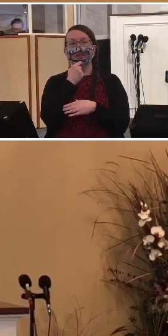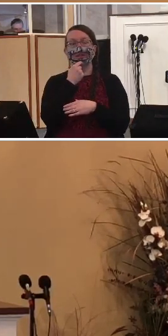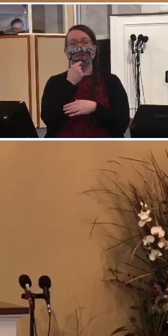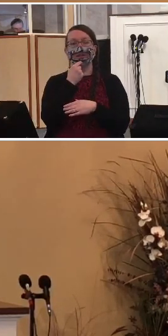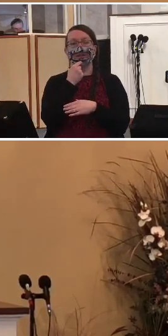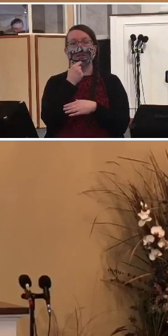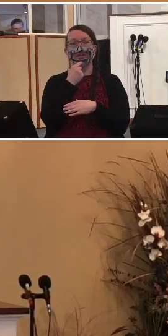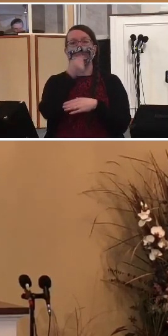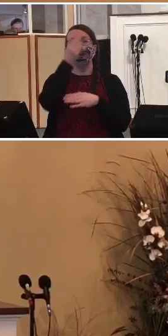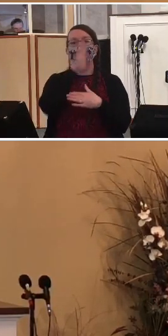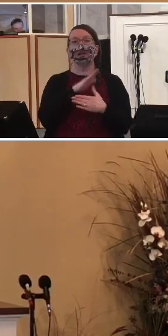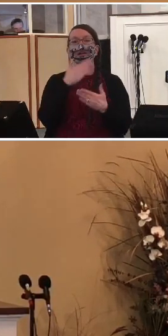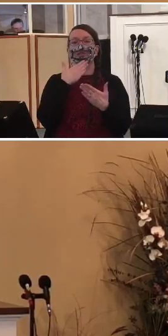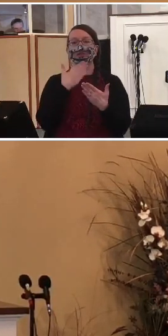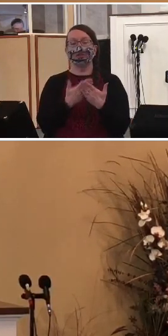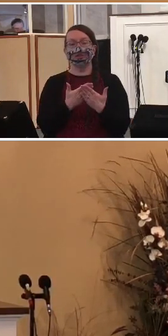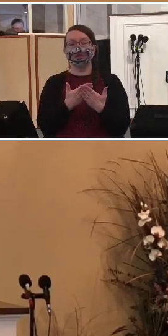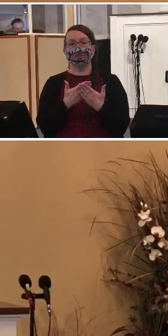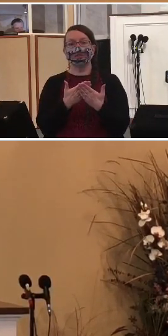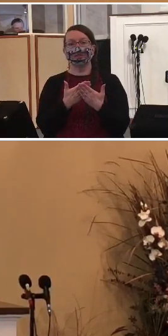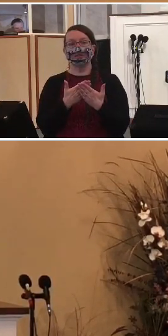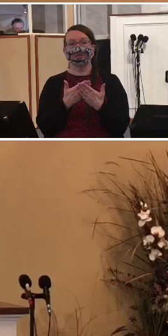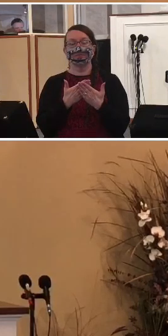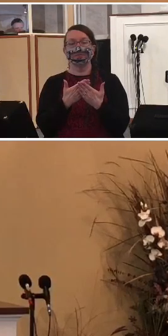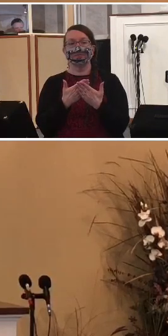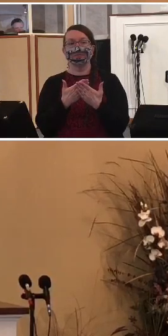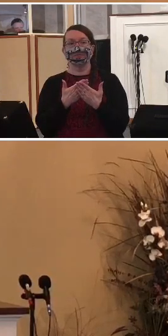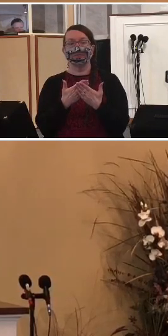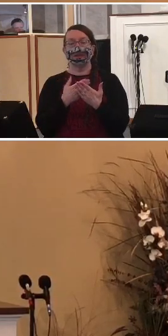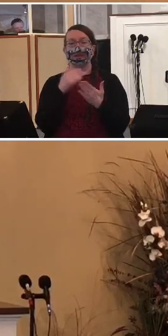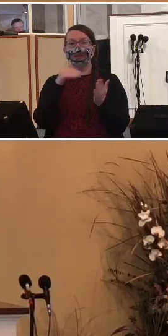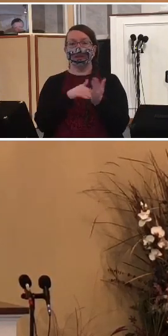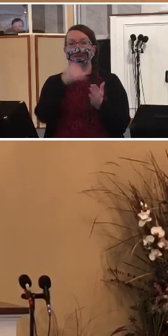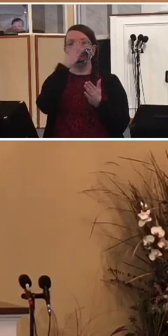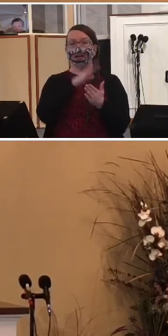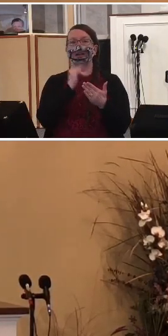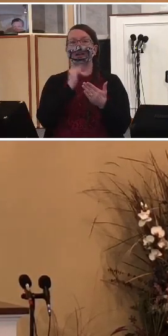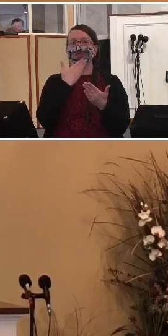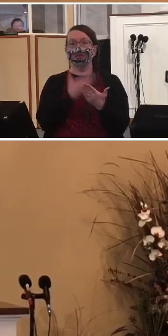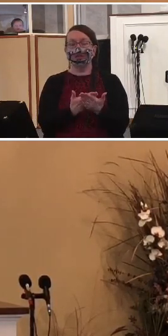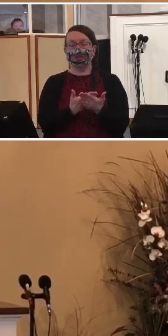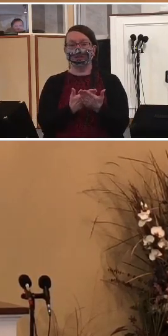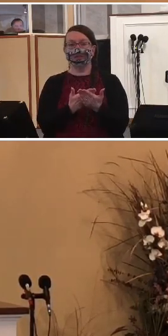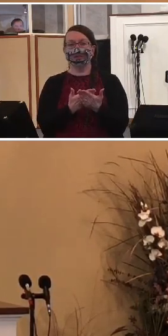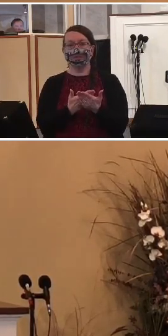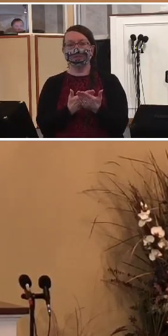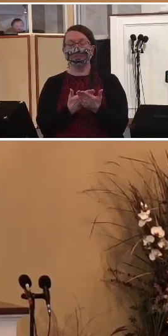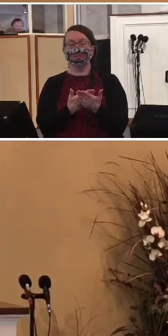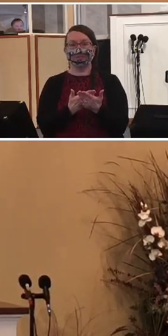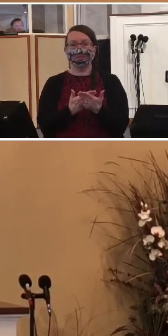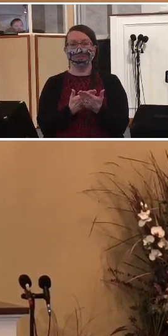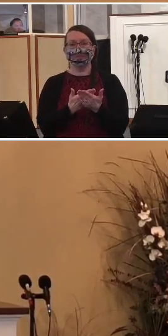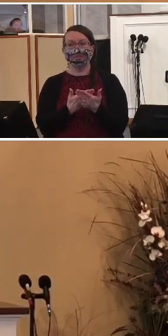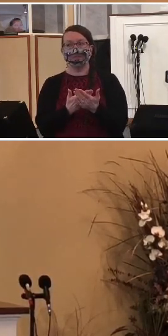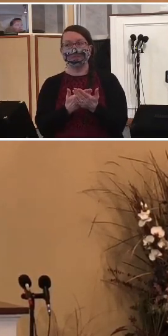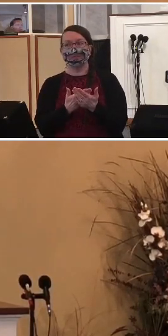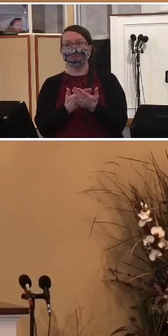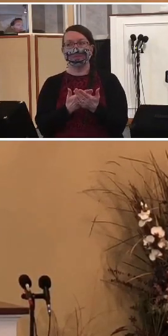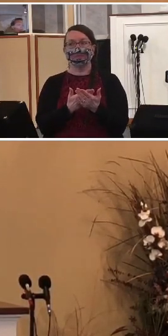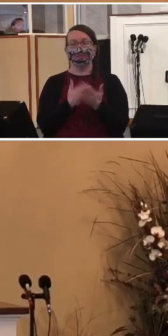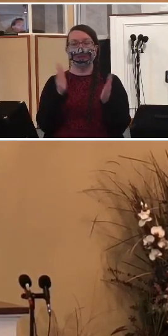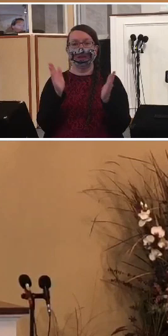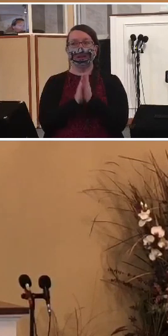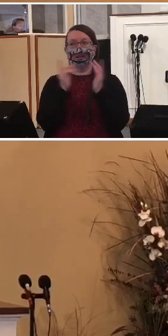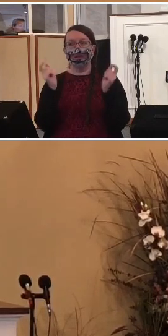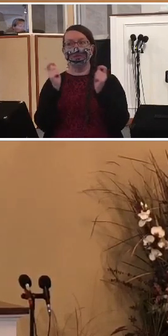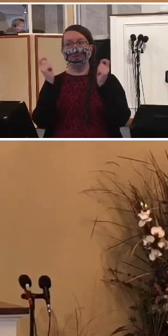nosotros podamos escucharte a través de la máscara. Dios es bueno. Dilo nuevamente. Dios es bueno. Dios es bueno.